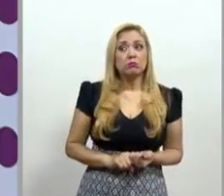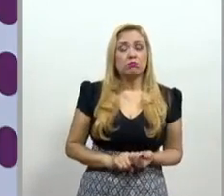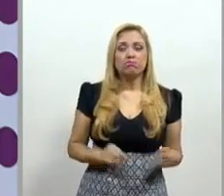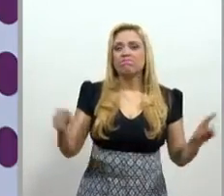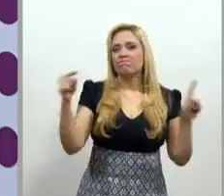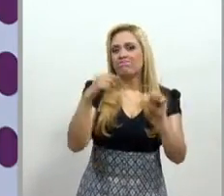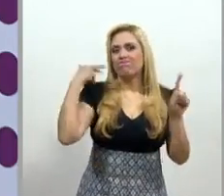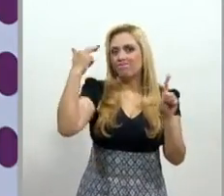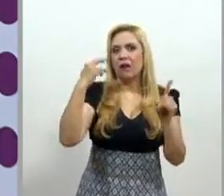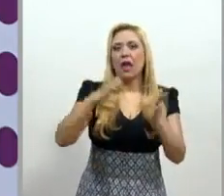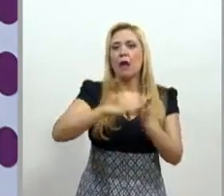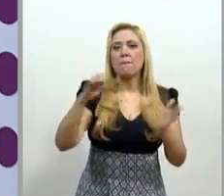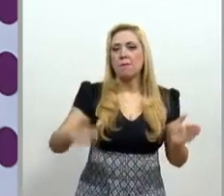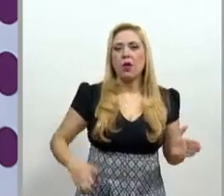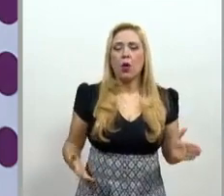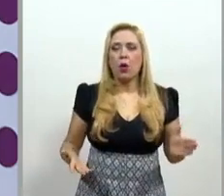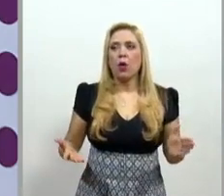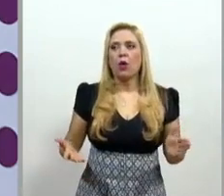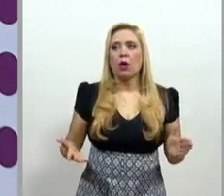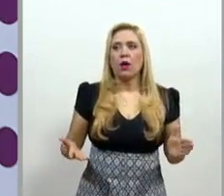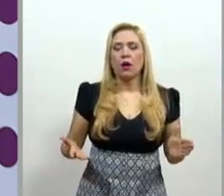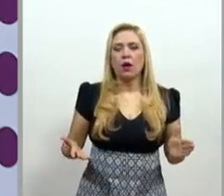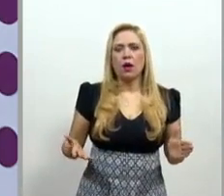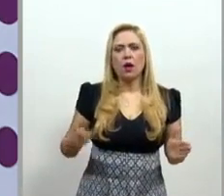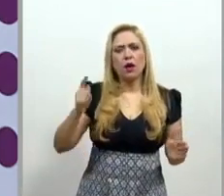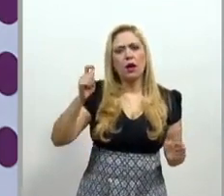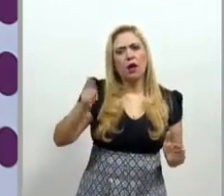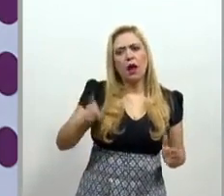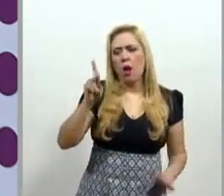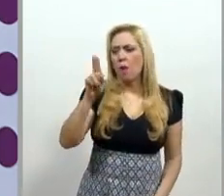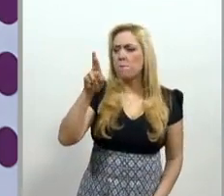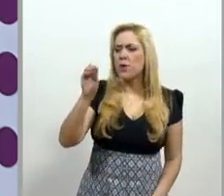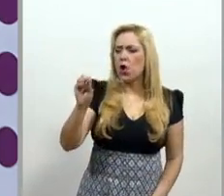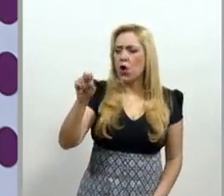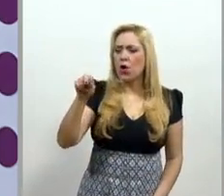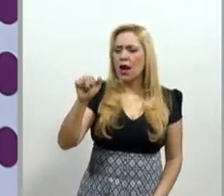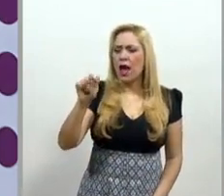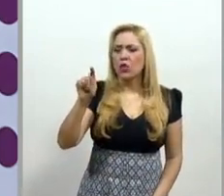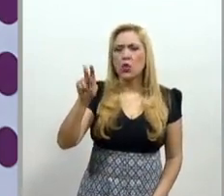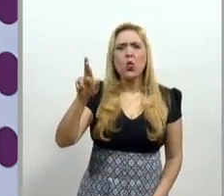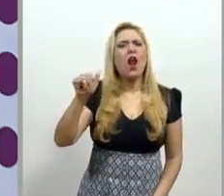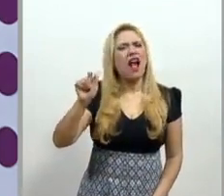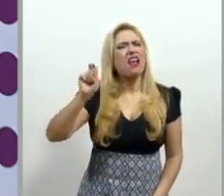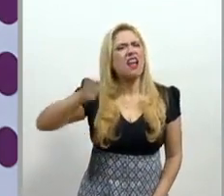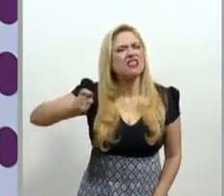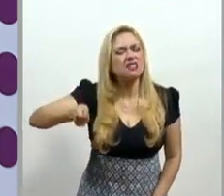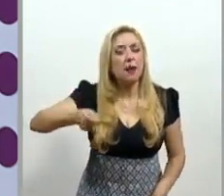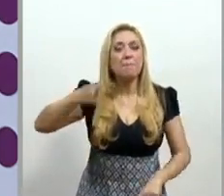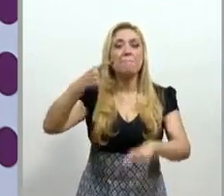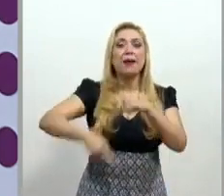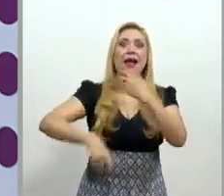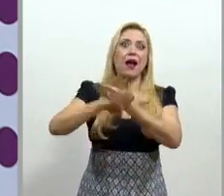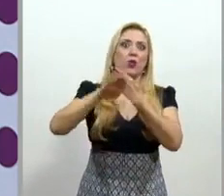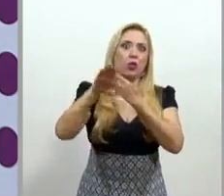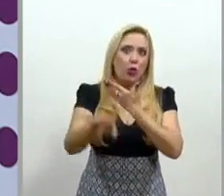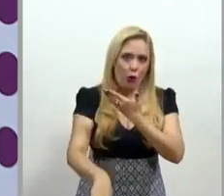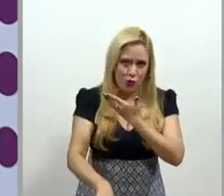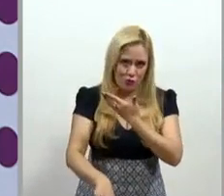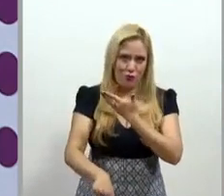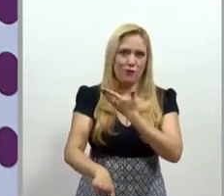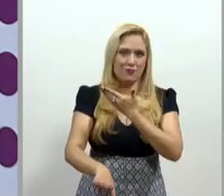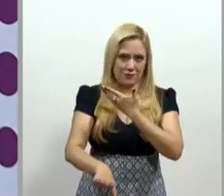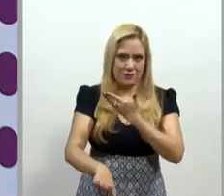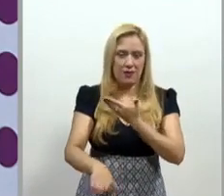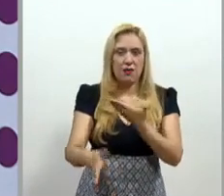sustantiva, que es, por ejemplo, el principio indubio pro natura, que va muy relacionado con el principio precautorio, que es precisamente ante